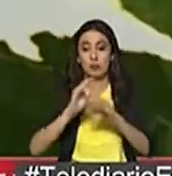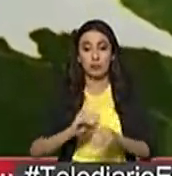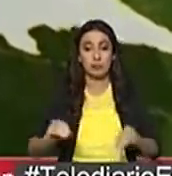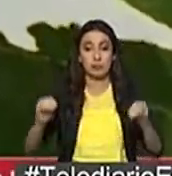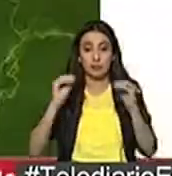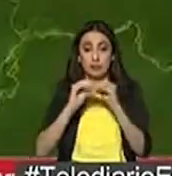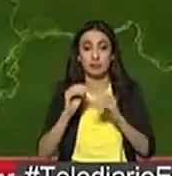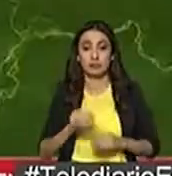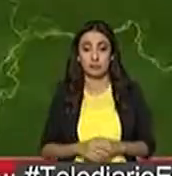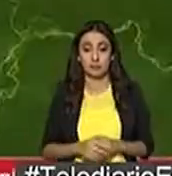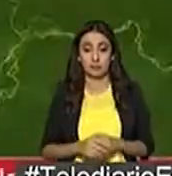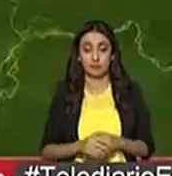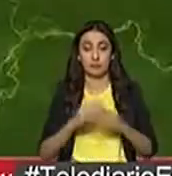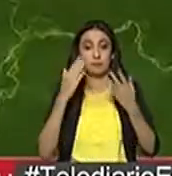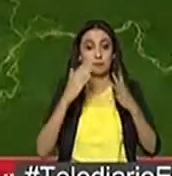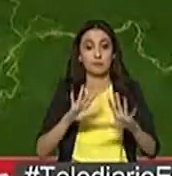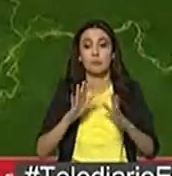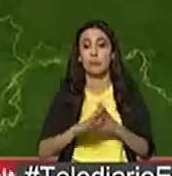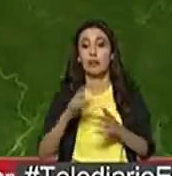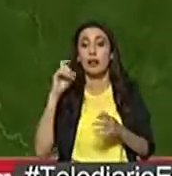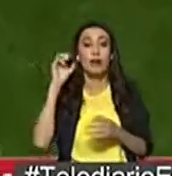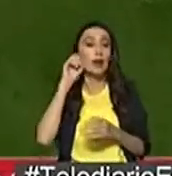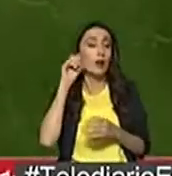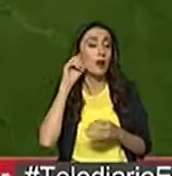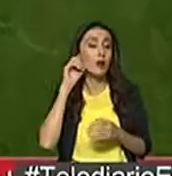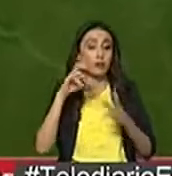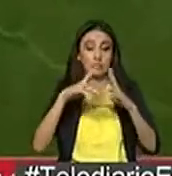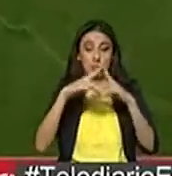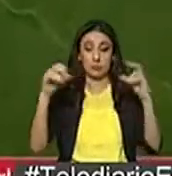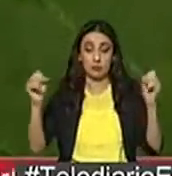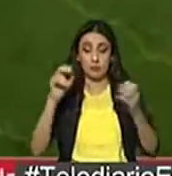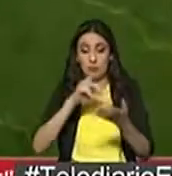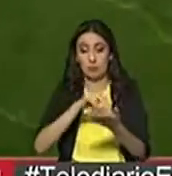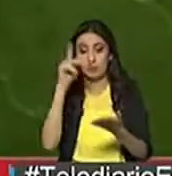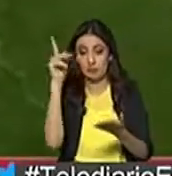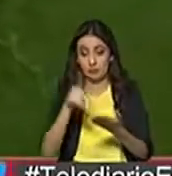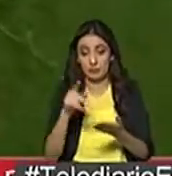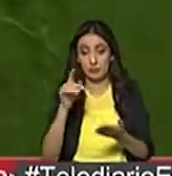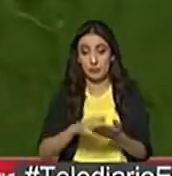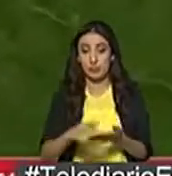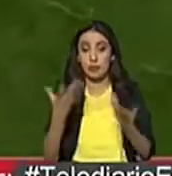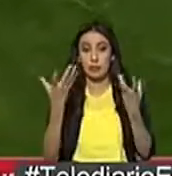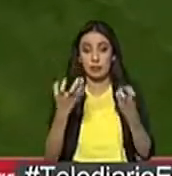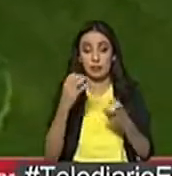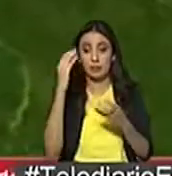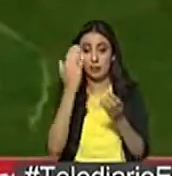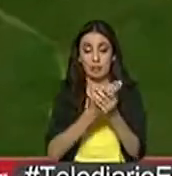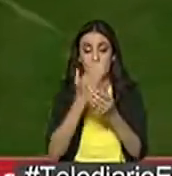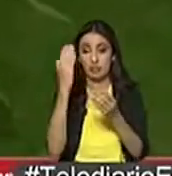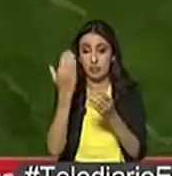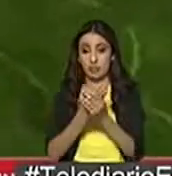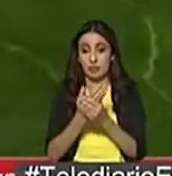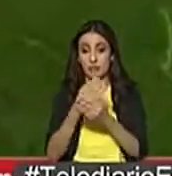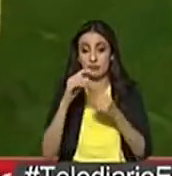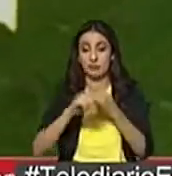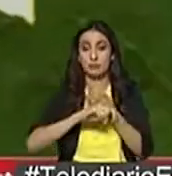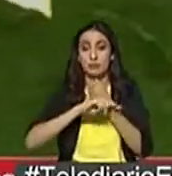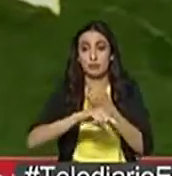seleccion.zona1@msp.gov.es. Quienes radiquen en la provincia de Orellana, Napo, Pichincha, deberán enviar sus currículos al correo